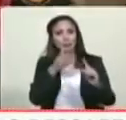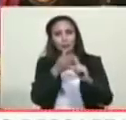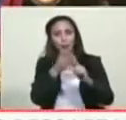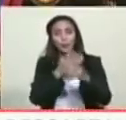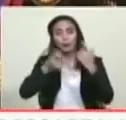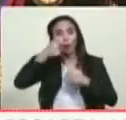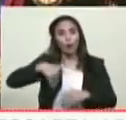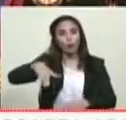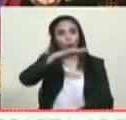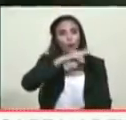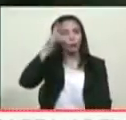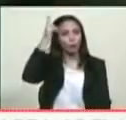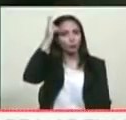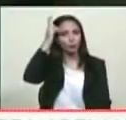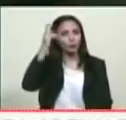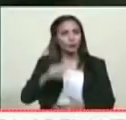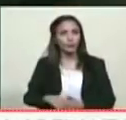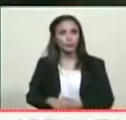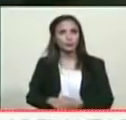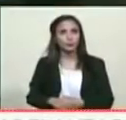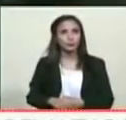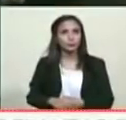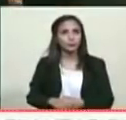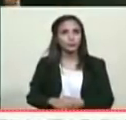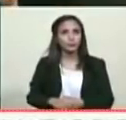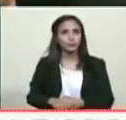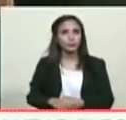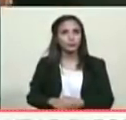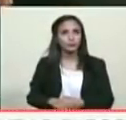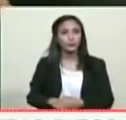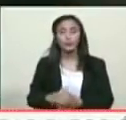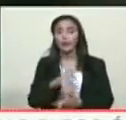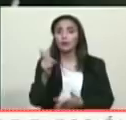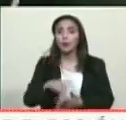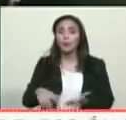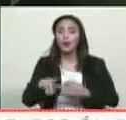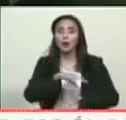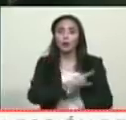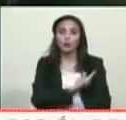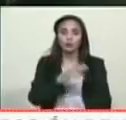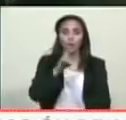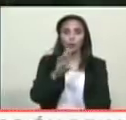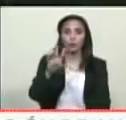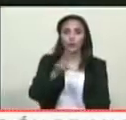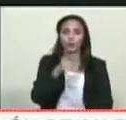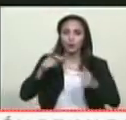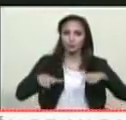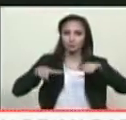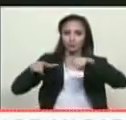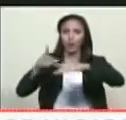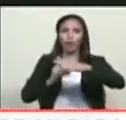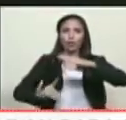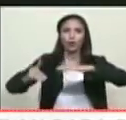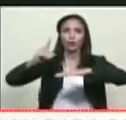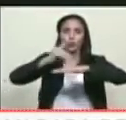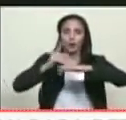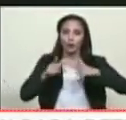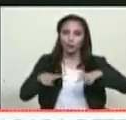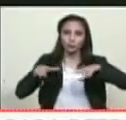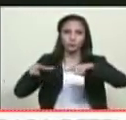pueblos originarios o causa de honor. La Universidad Bolivariana de Venezuela entrega el doctorado